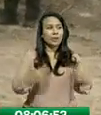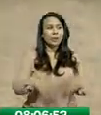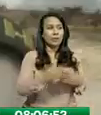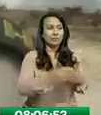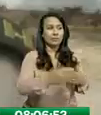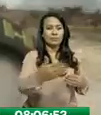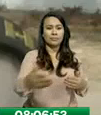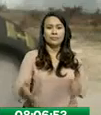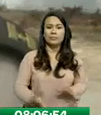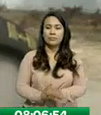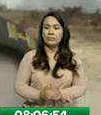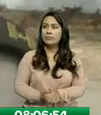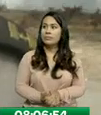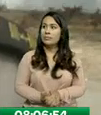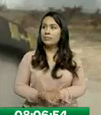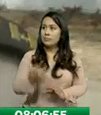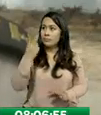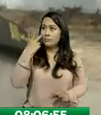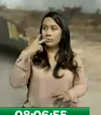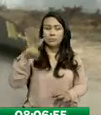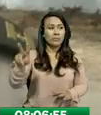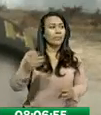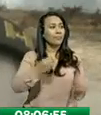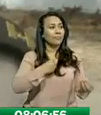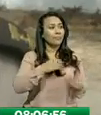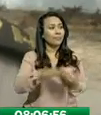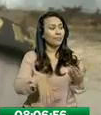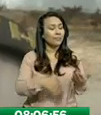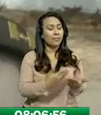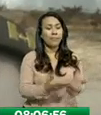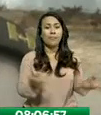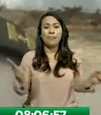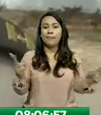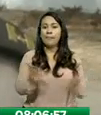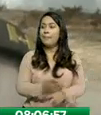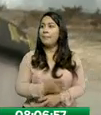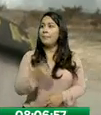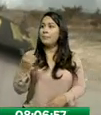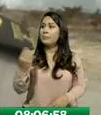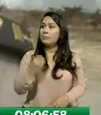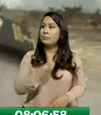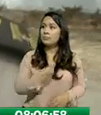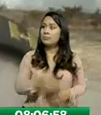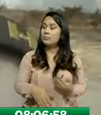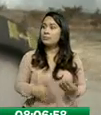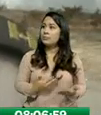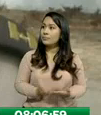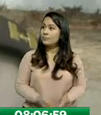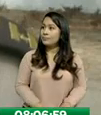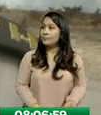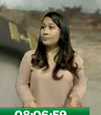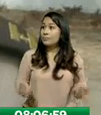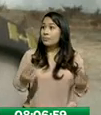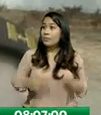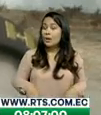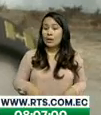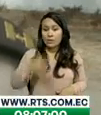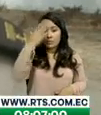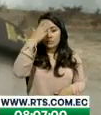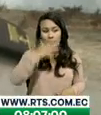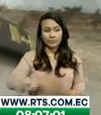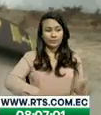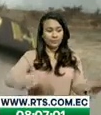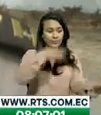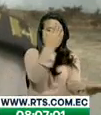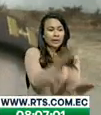cuerpo. Se encuentra un ciudadano sin signos vitales, esto en posición cúbito